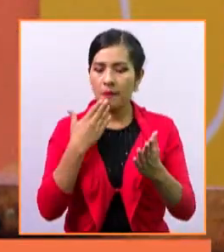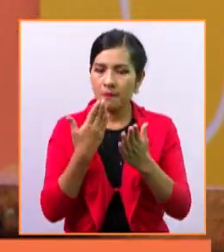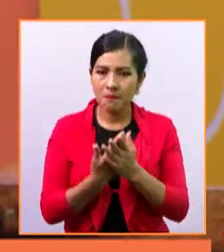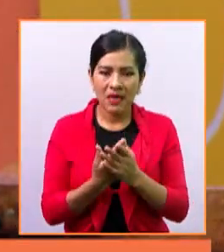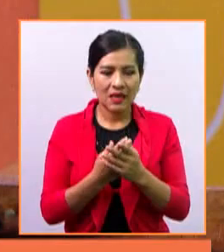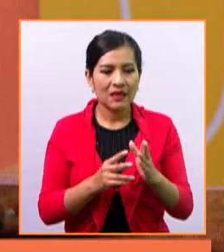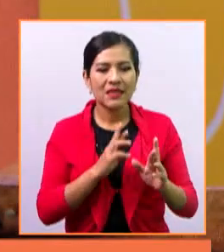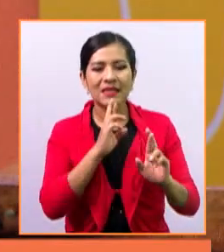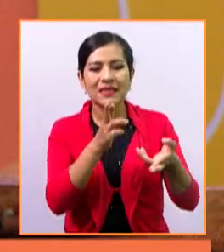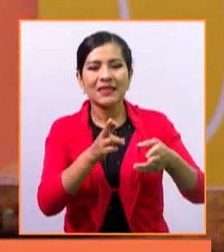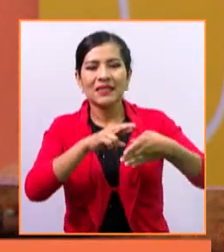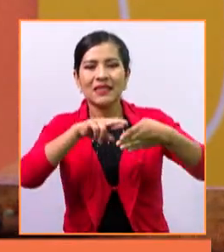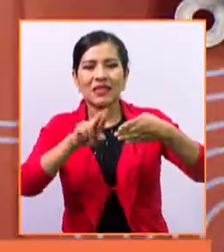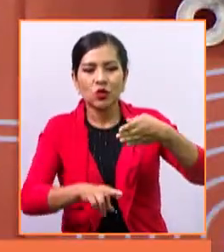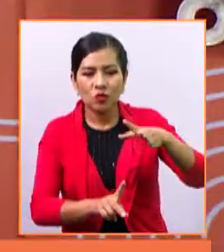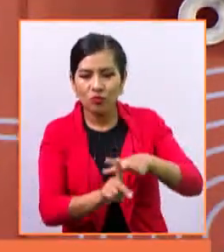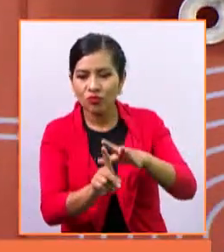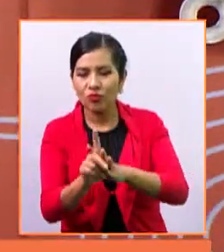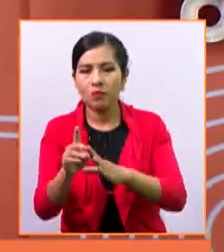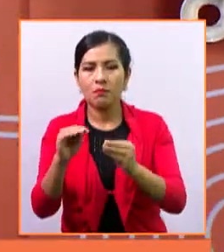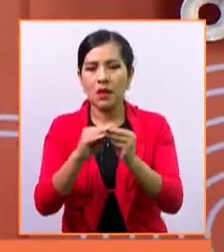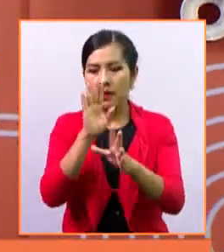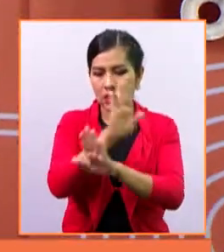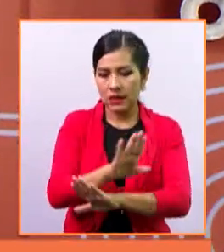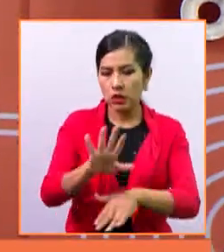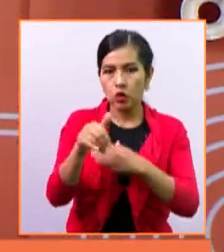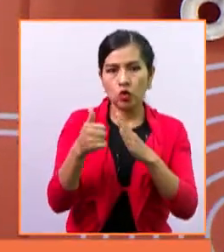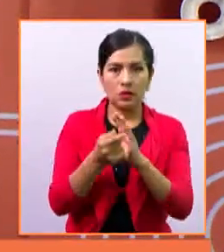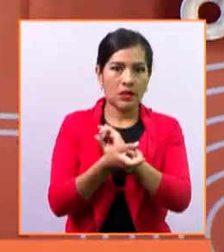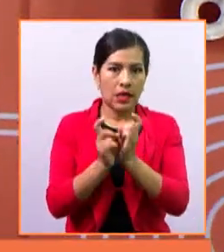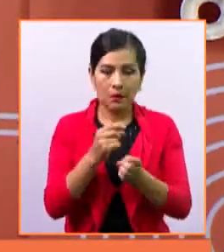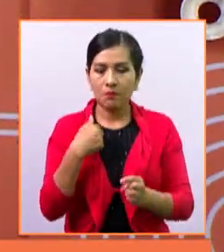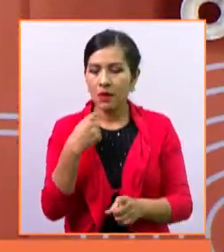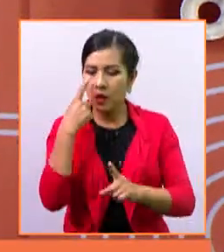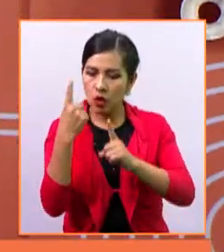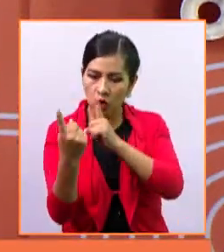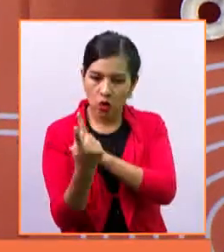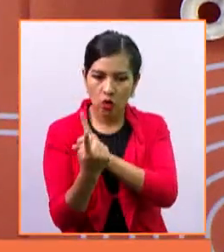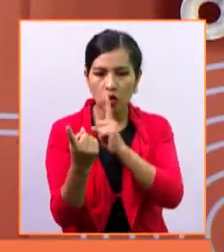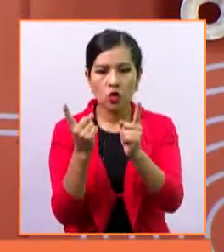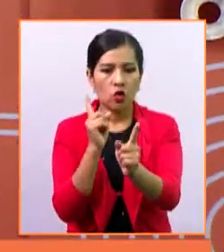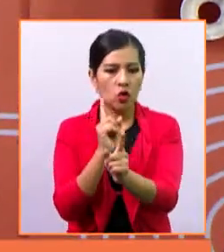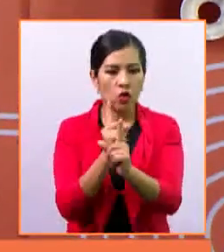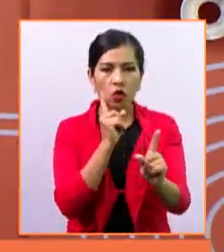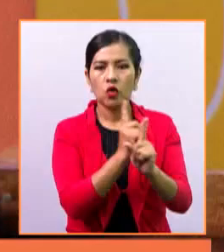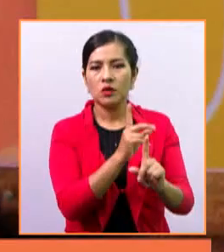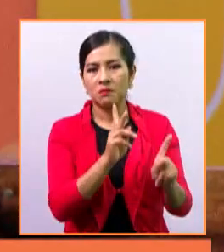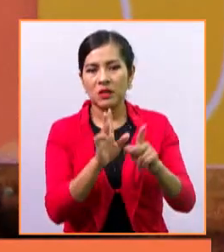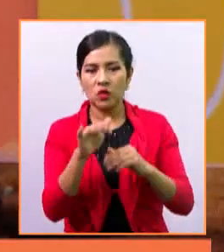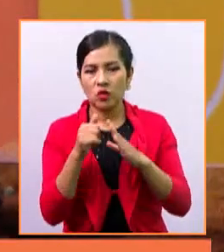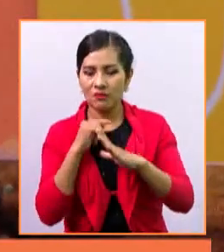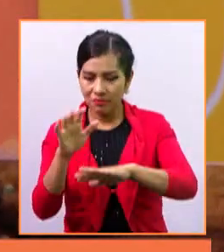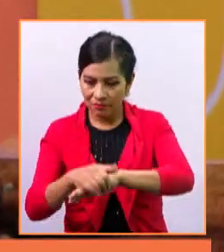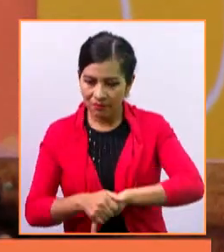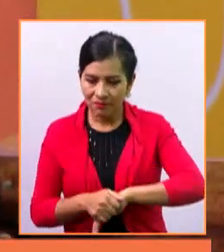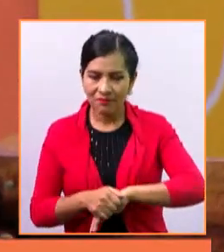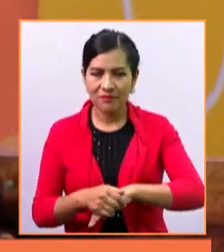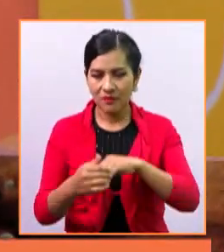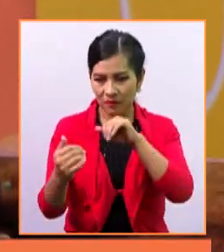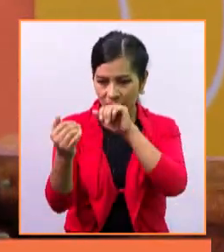fructífero para los niños, conocerlos de persona a persona, agarrar sus manitos, sacarlo de